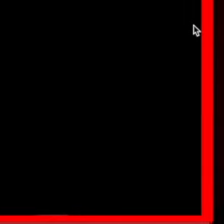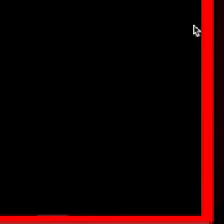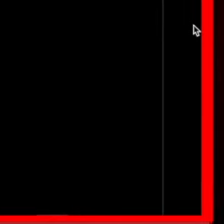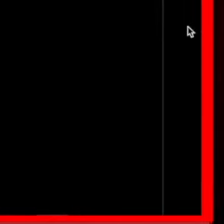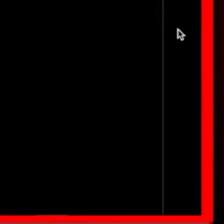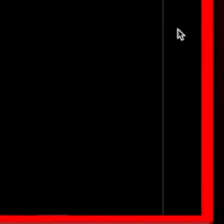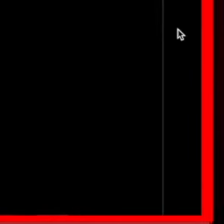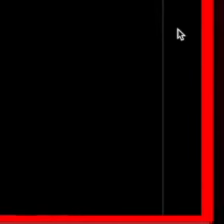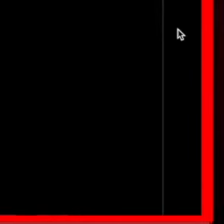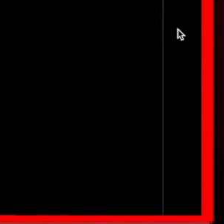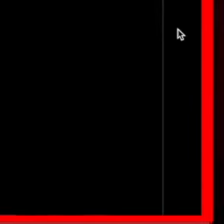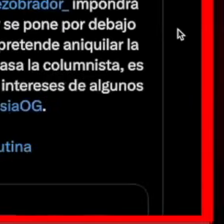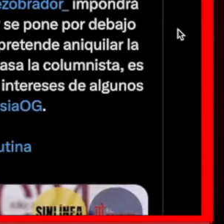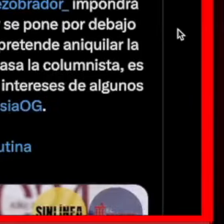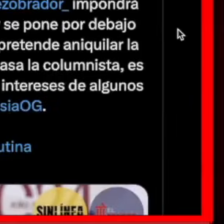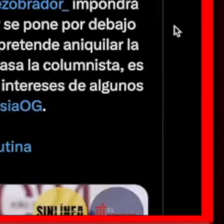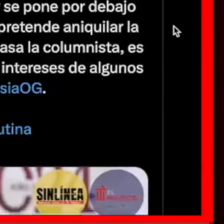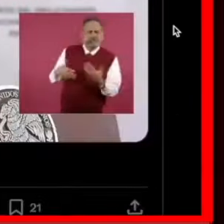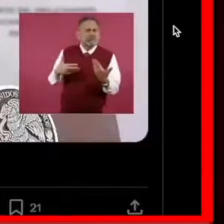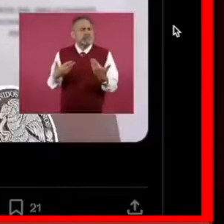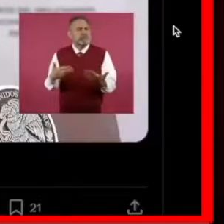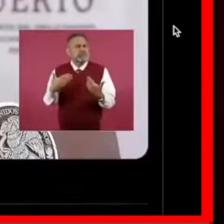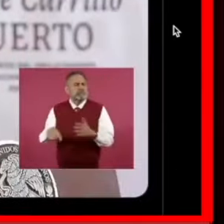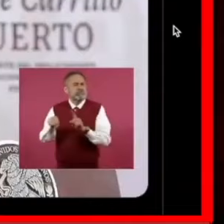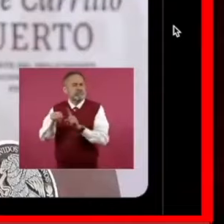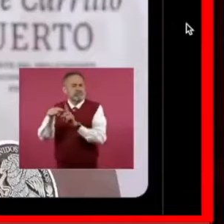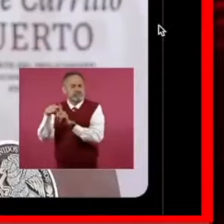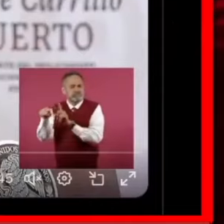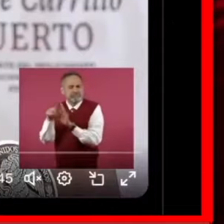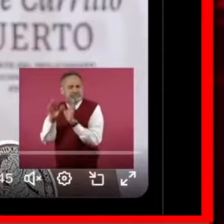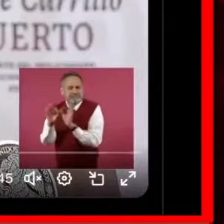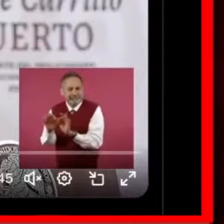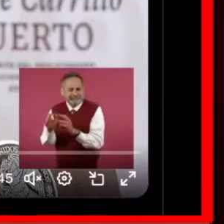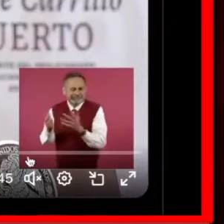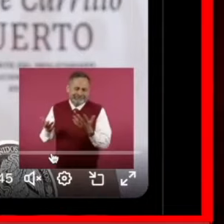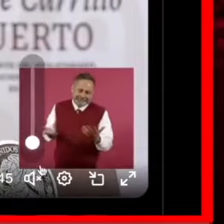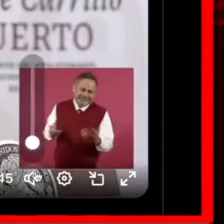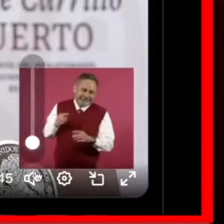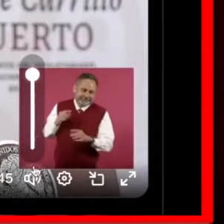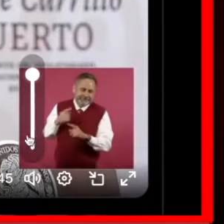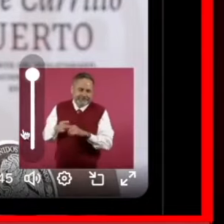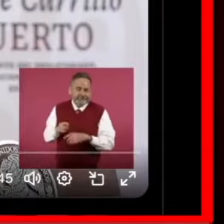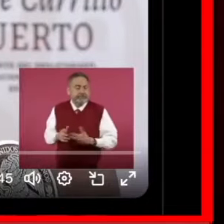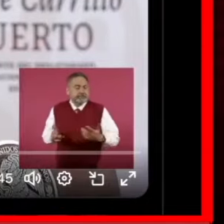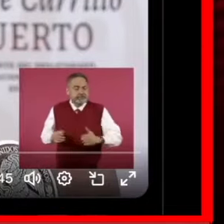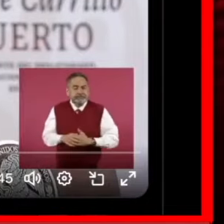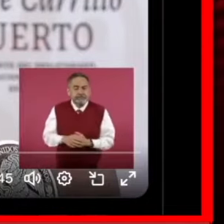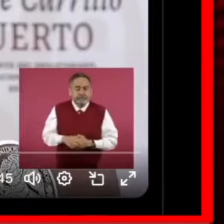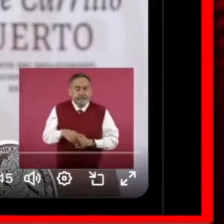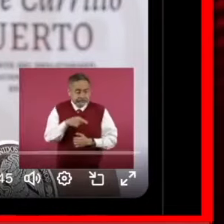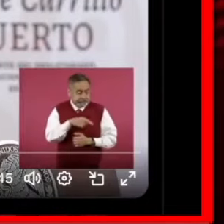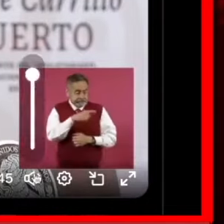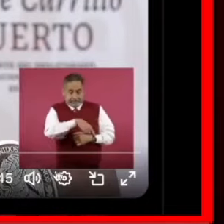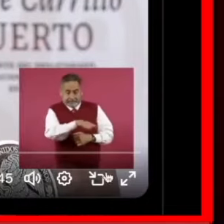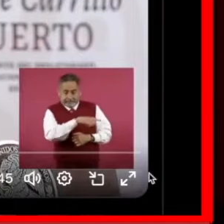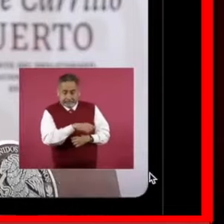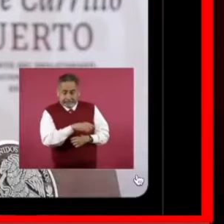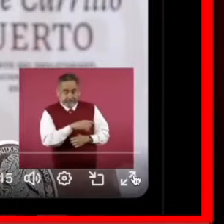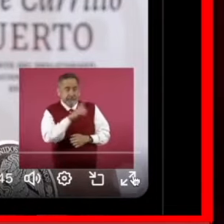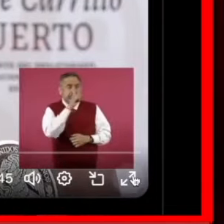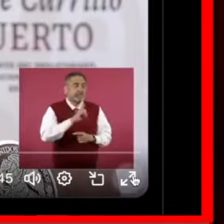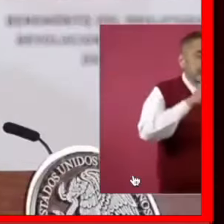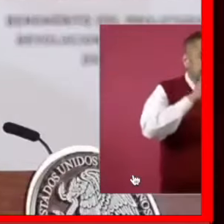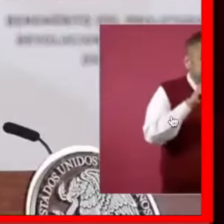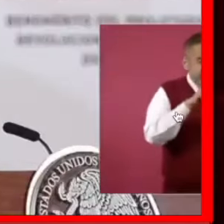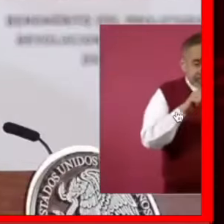señora. Bueno, vamos a ver cómo la exhibieron en la mañanera. Mentira que